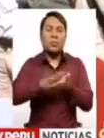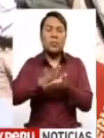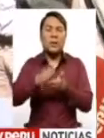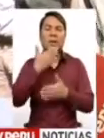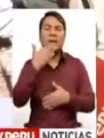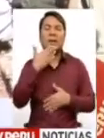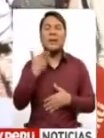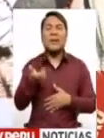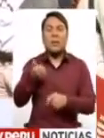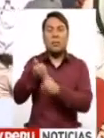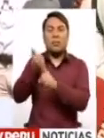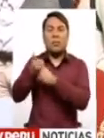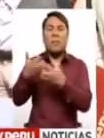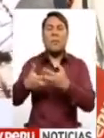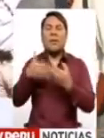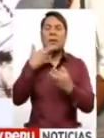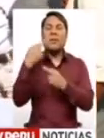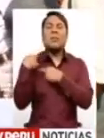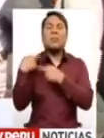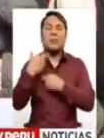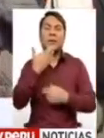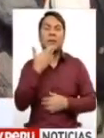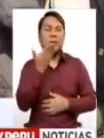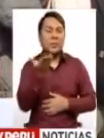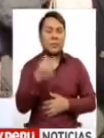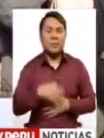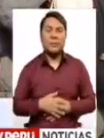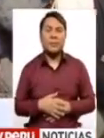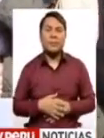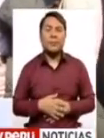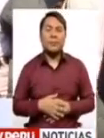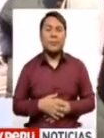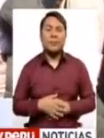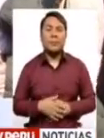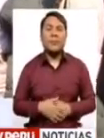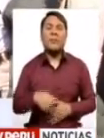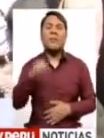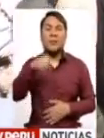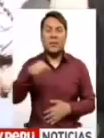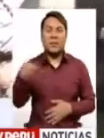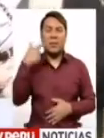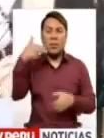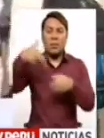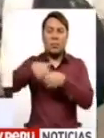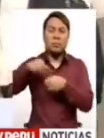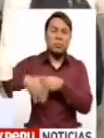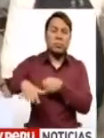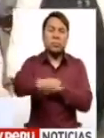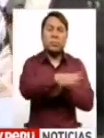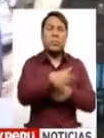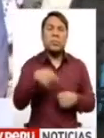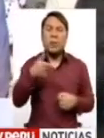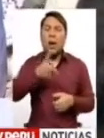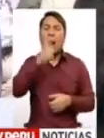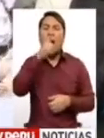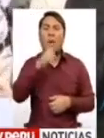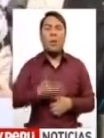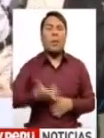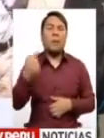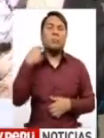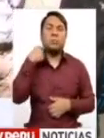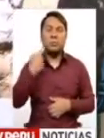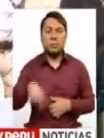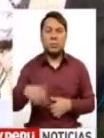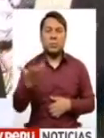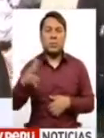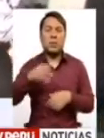a propósito. ¿A quiénes responsabilizarían ustedes? Bueno, en cuanto al sabotaje, totalmente rechazamos, porque en